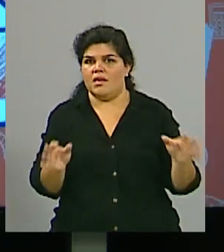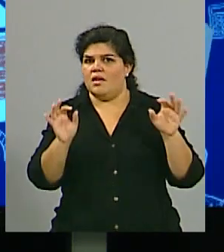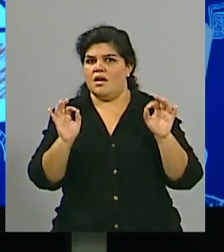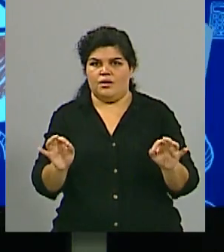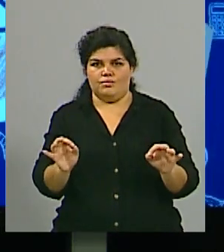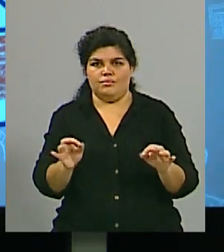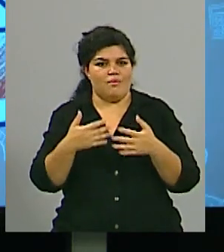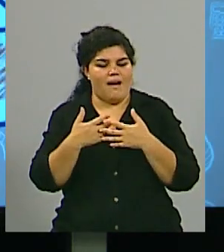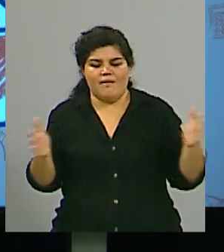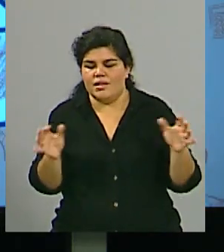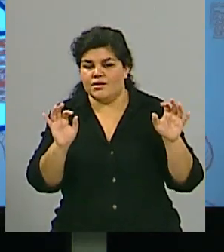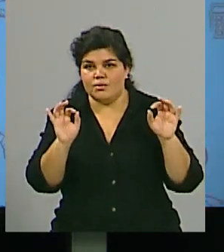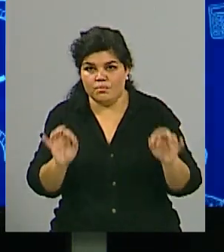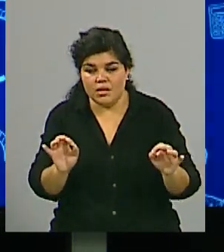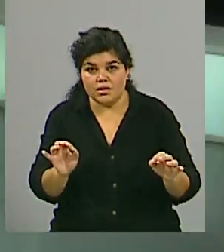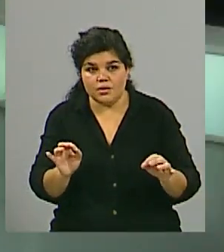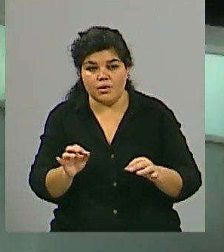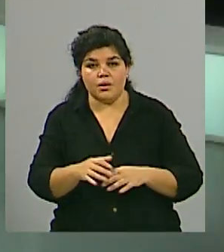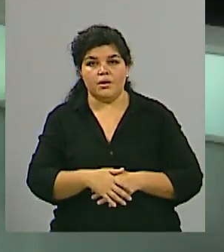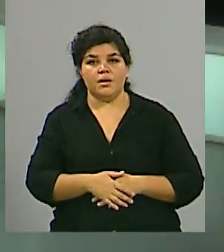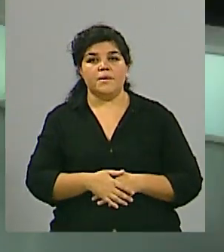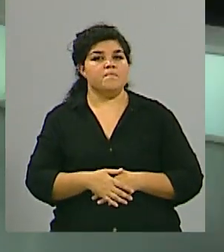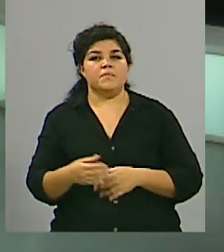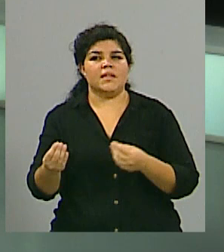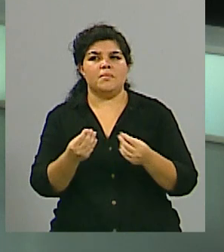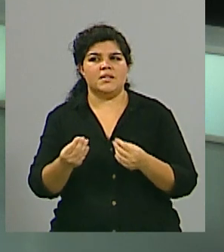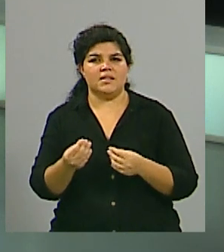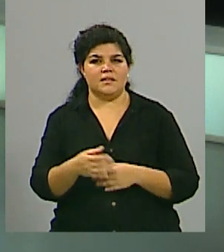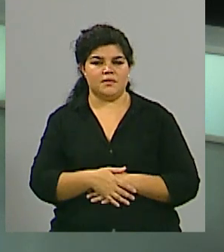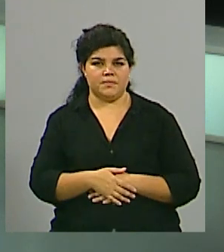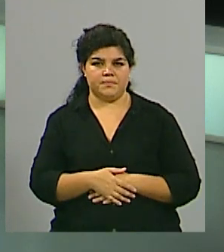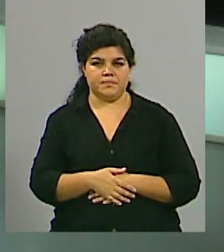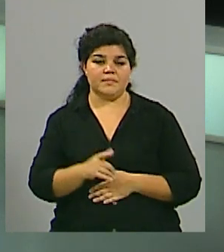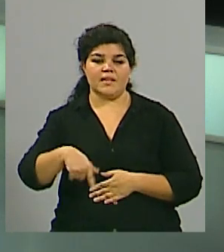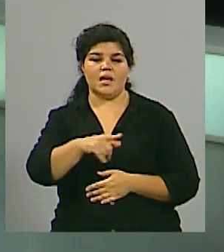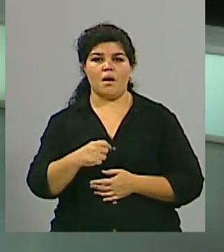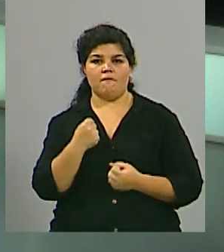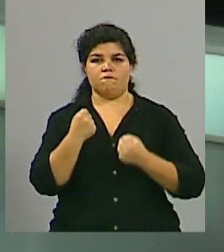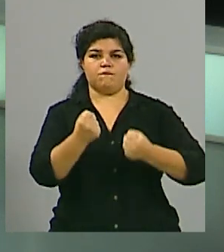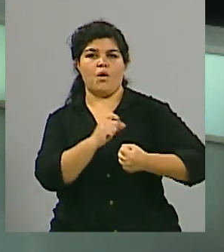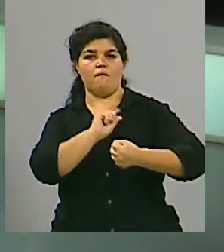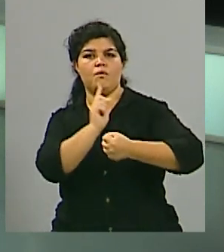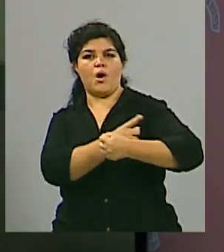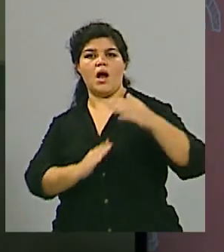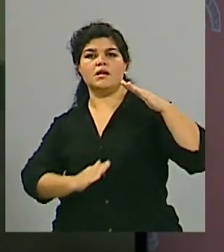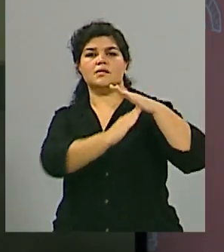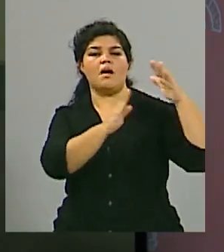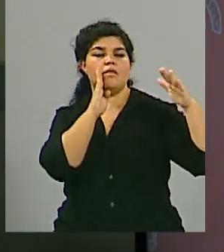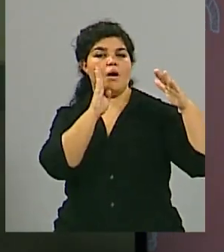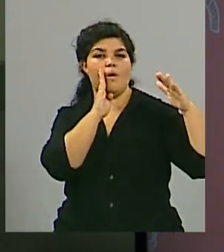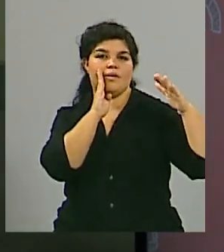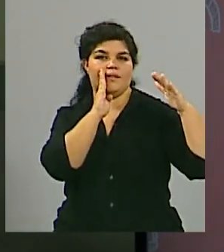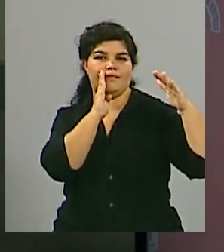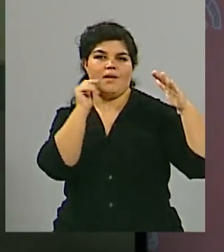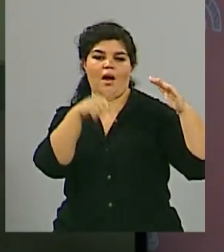interesante, abiertamente la supuesta preponderancia o hegemonía estadounidense, ¿no? Digo, desde la ignorancia absoluta,